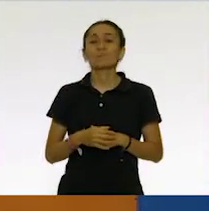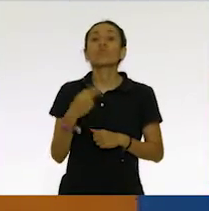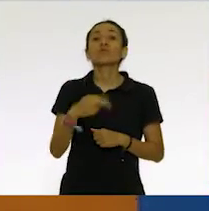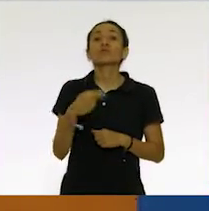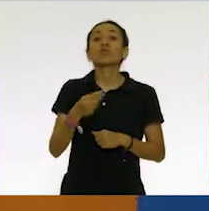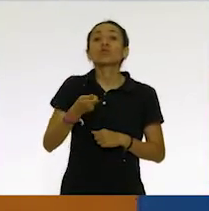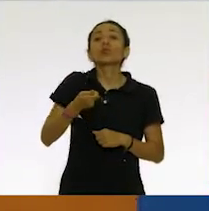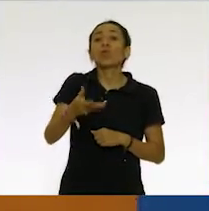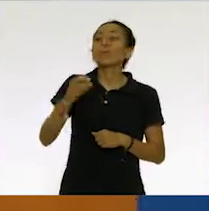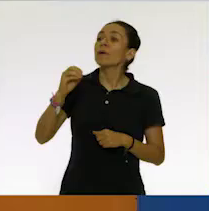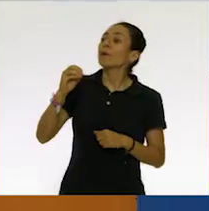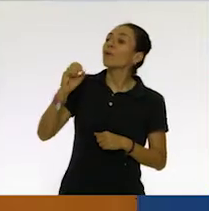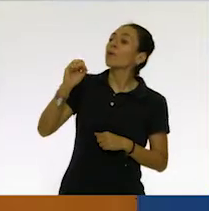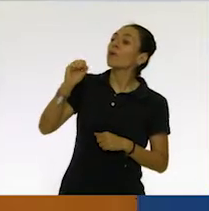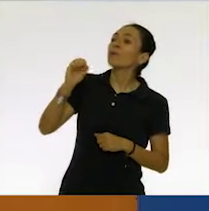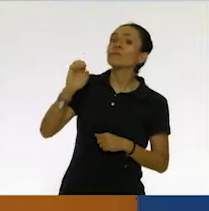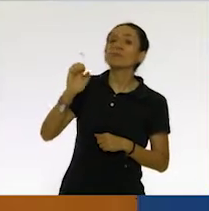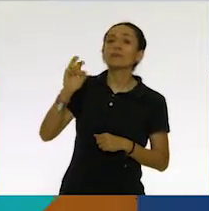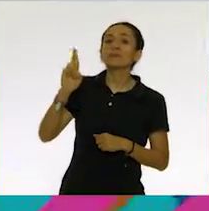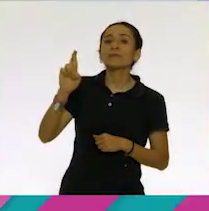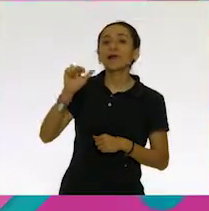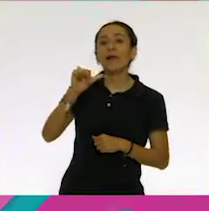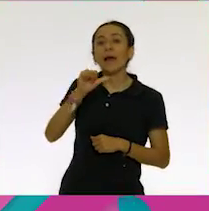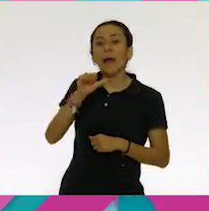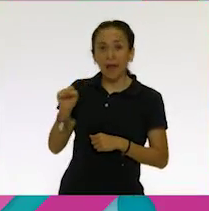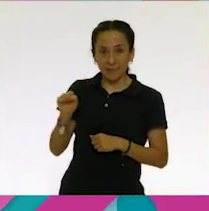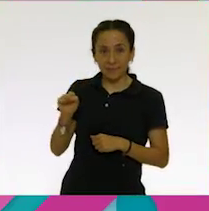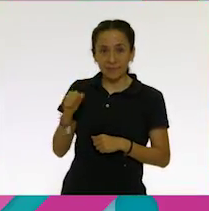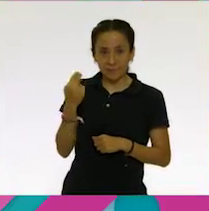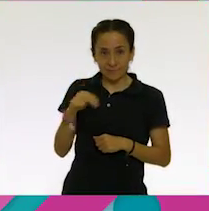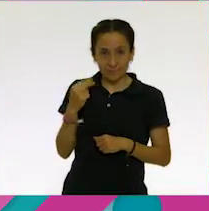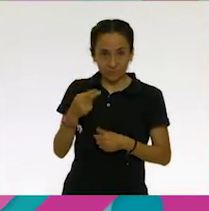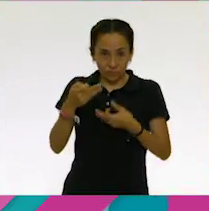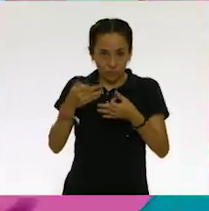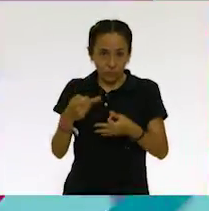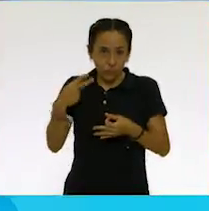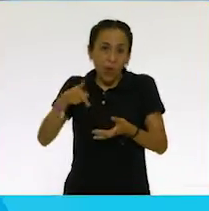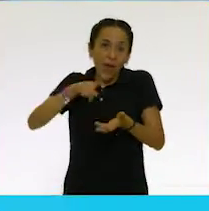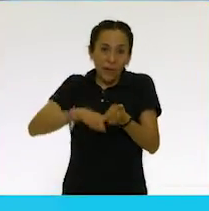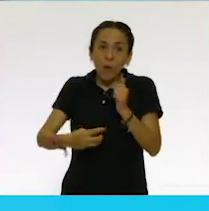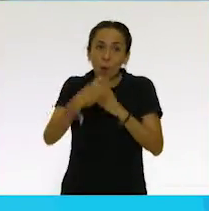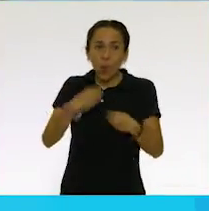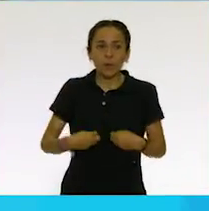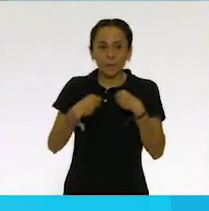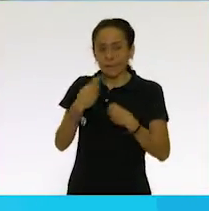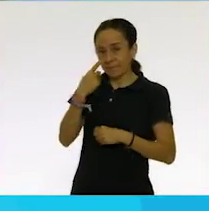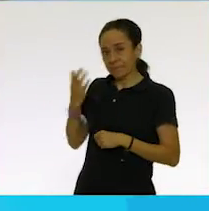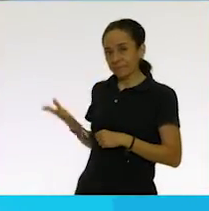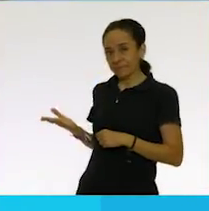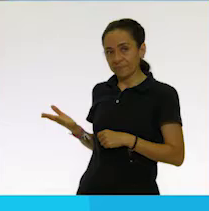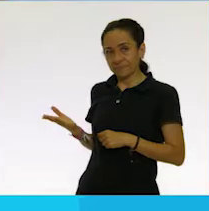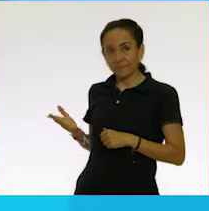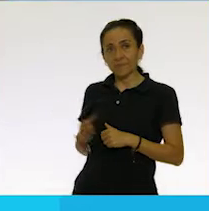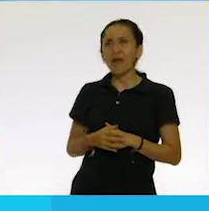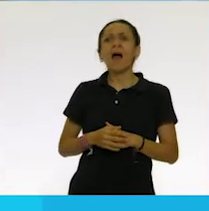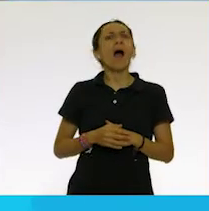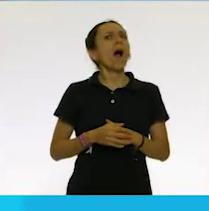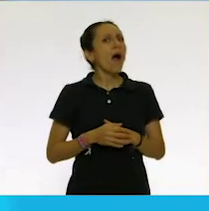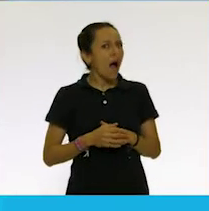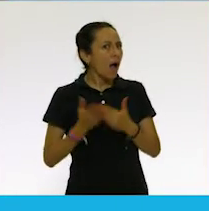oseras. Las cuevas donde habitan los osos se llaman oseras. Ahí estamos viendo esa una. Es una